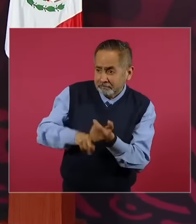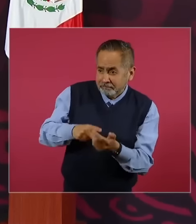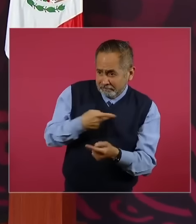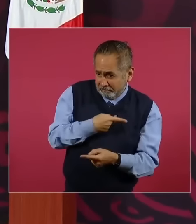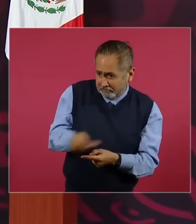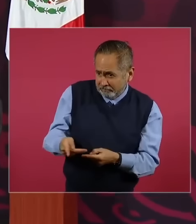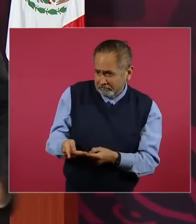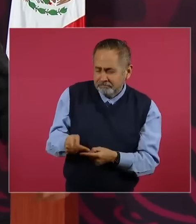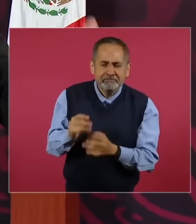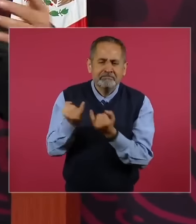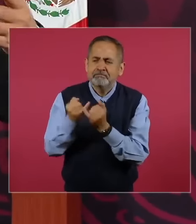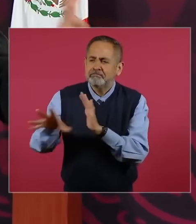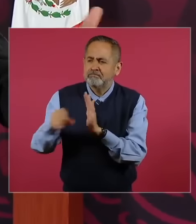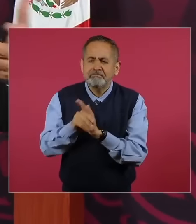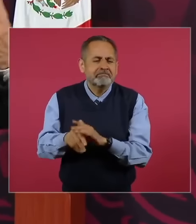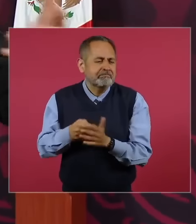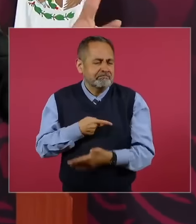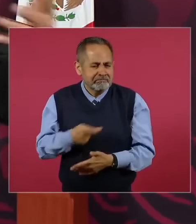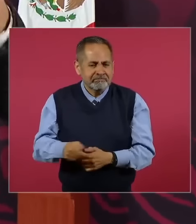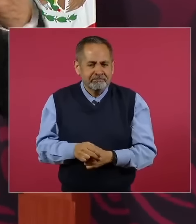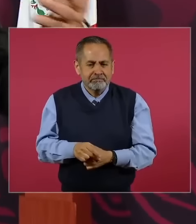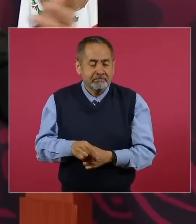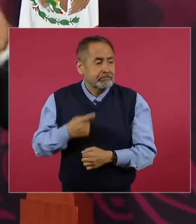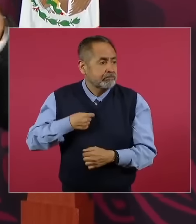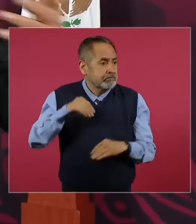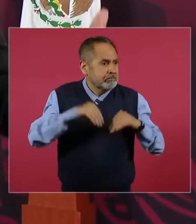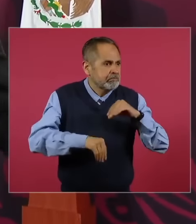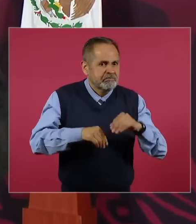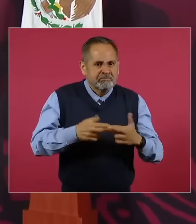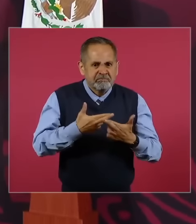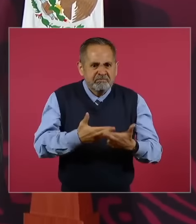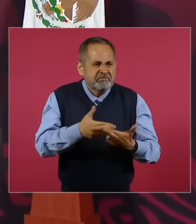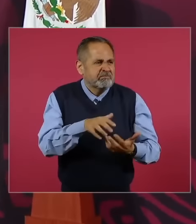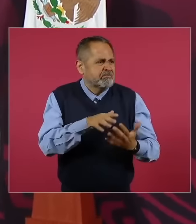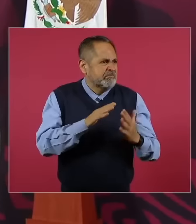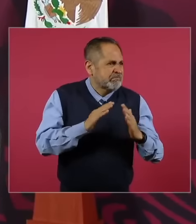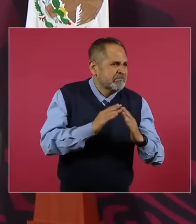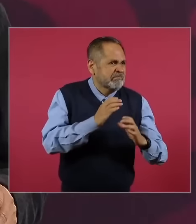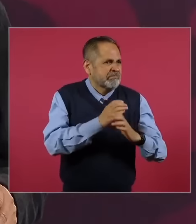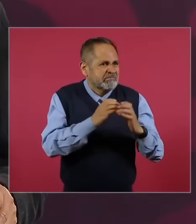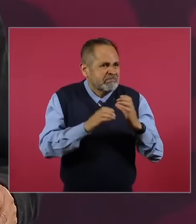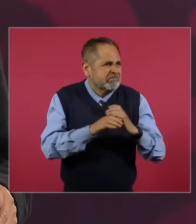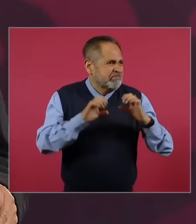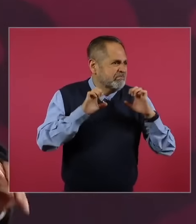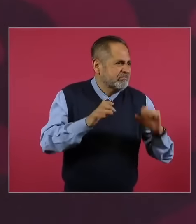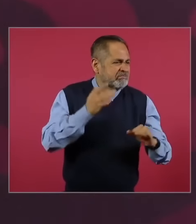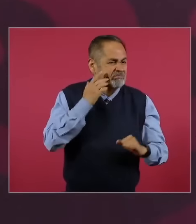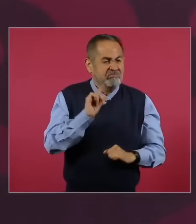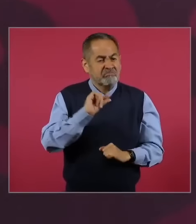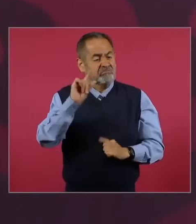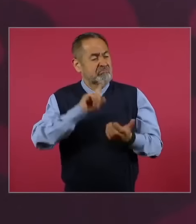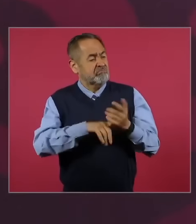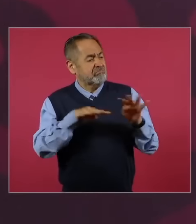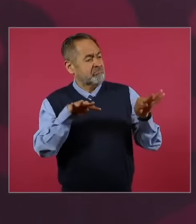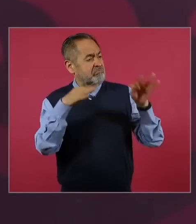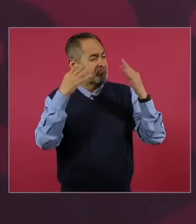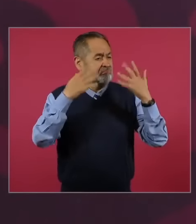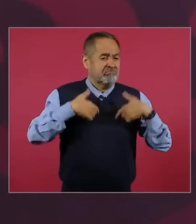La felicidad no es acumular bienes materiales, riquezas, fama,